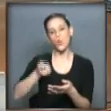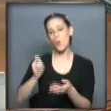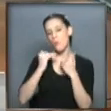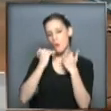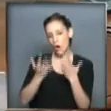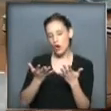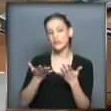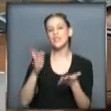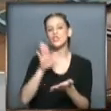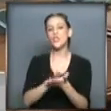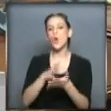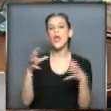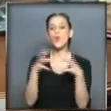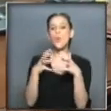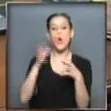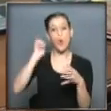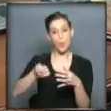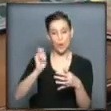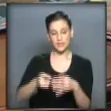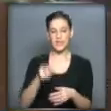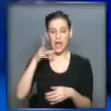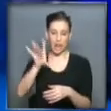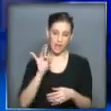Justicia sobre el Consejo de la Magistratura.